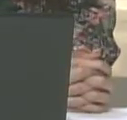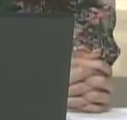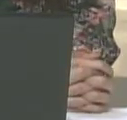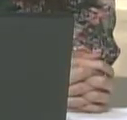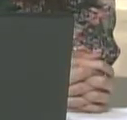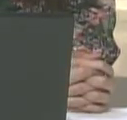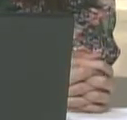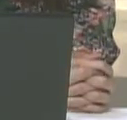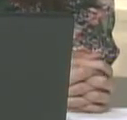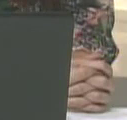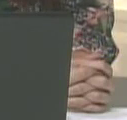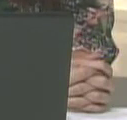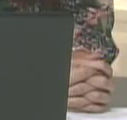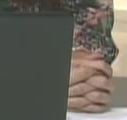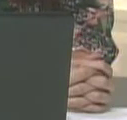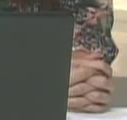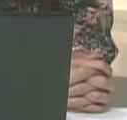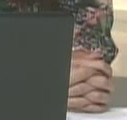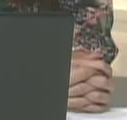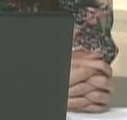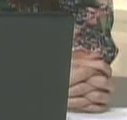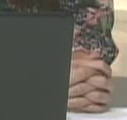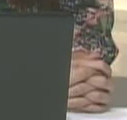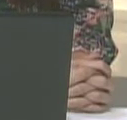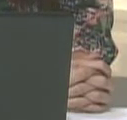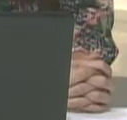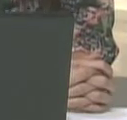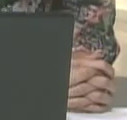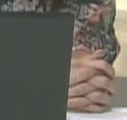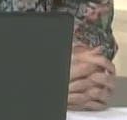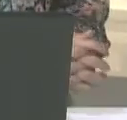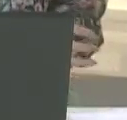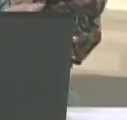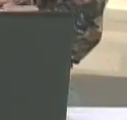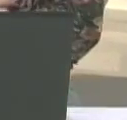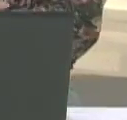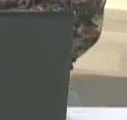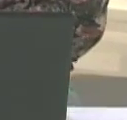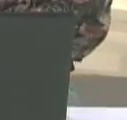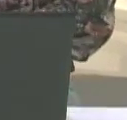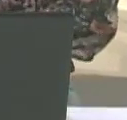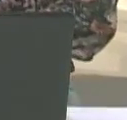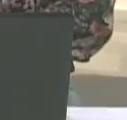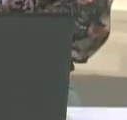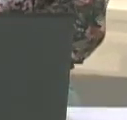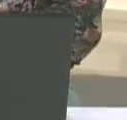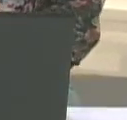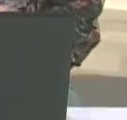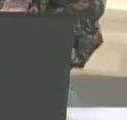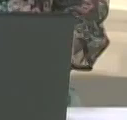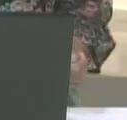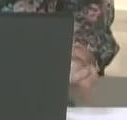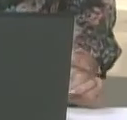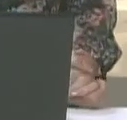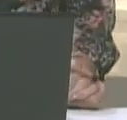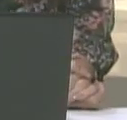minutos en la noticia. Para ello nos trasladamos al estado Anzoátegui, donde se está generando información de interés